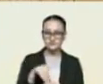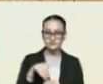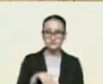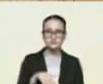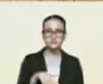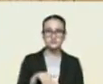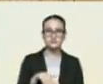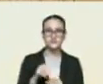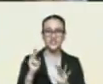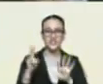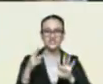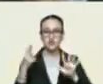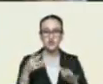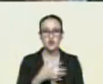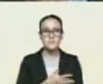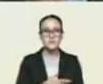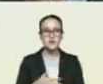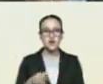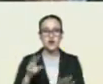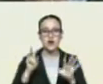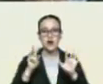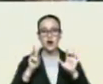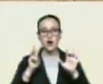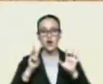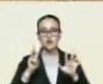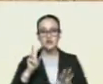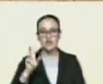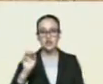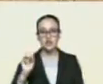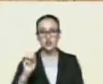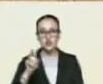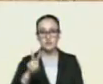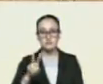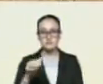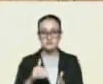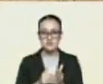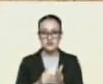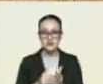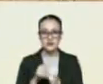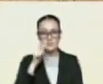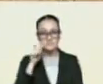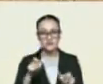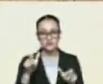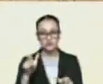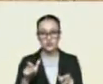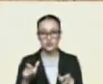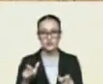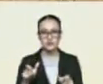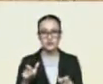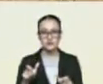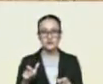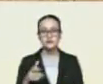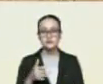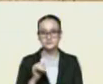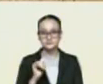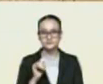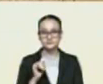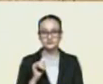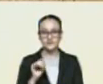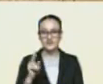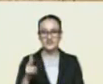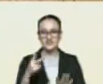de 18.082.006 ciudadanas y ciudadanos entre los cuales se encontraban